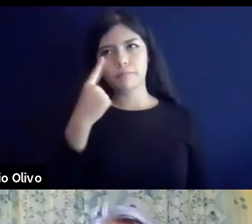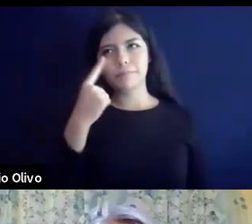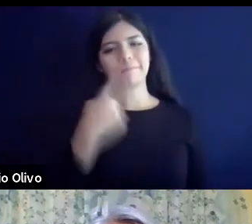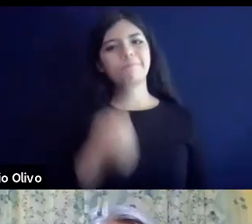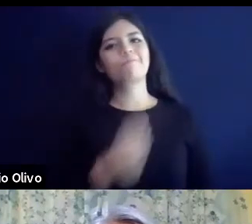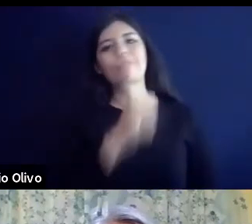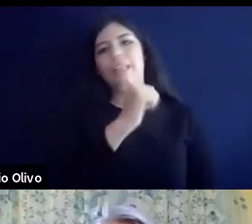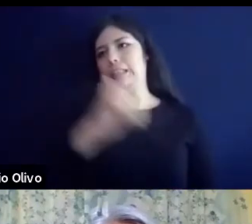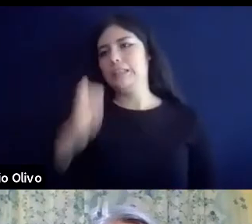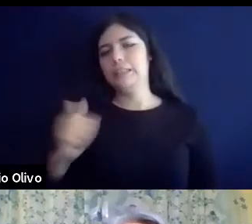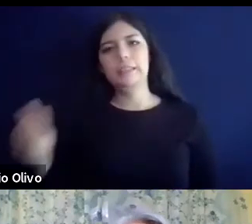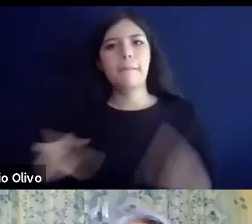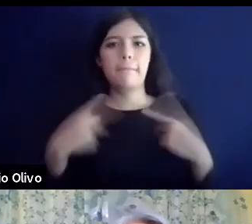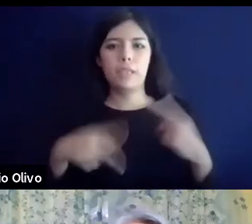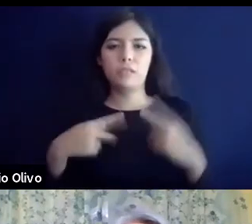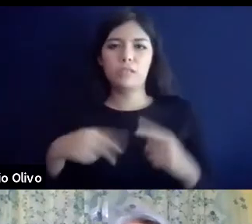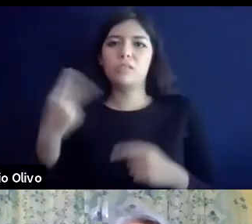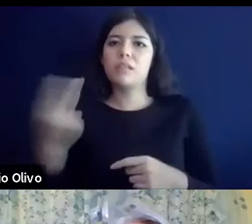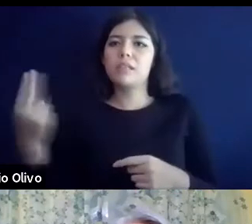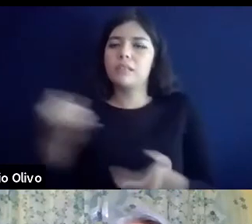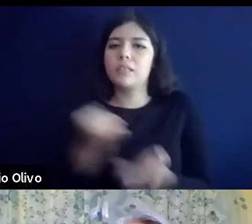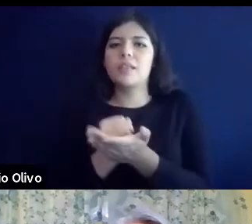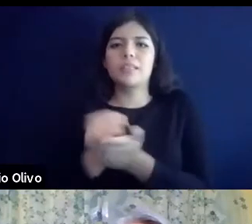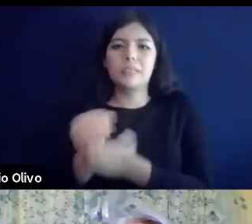una persona con discapacidad,